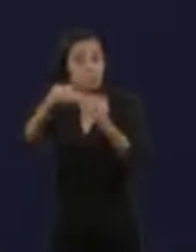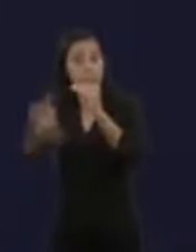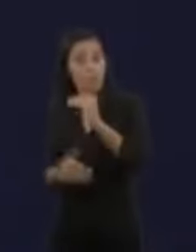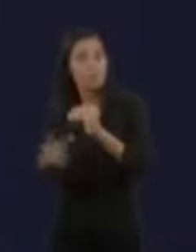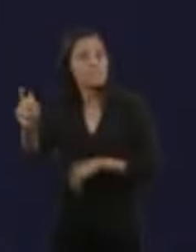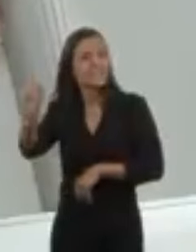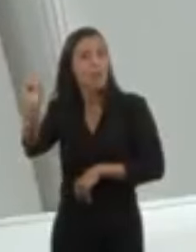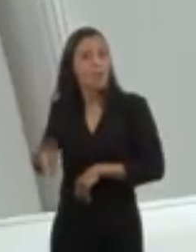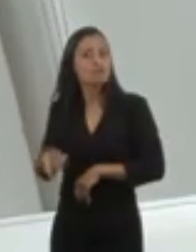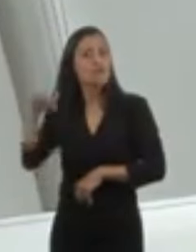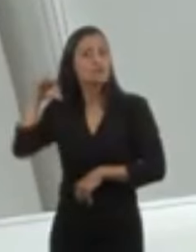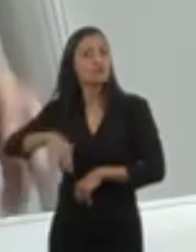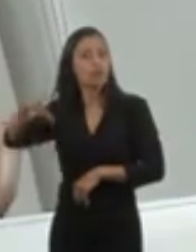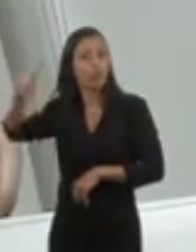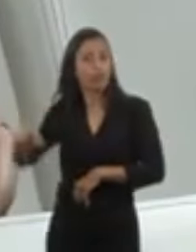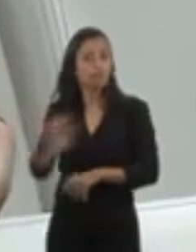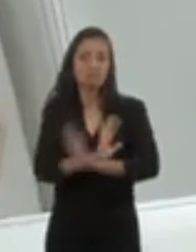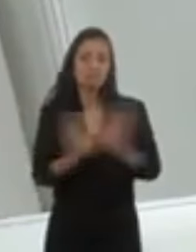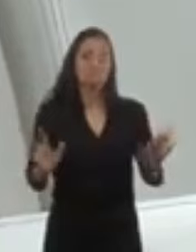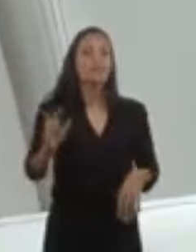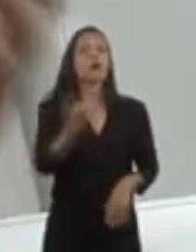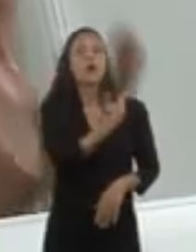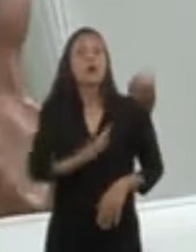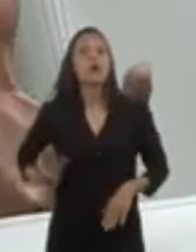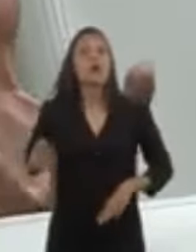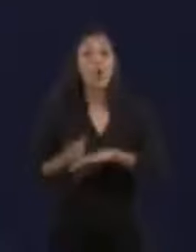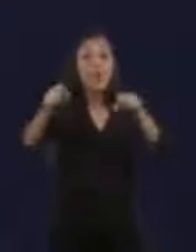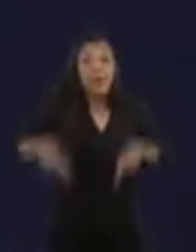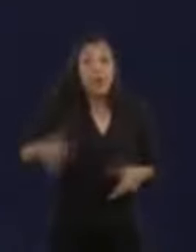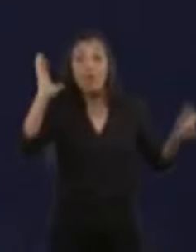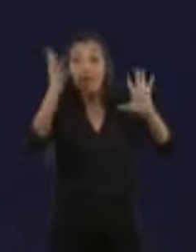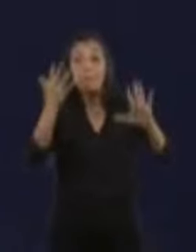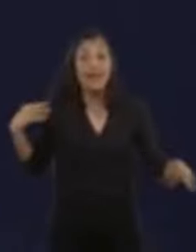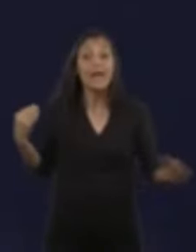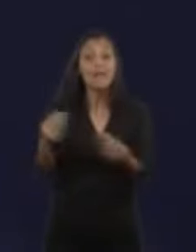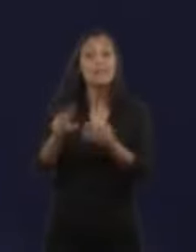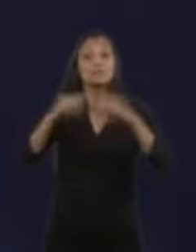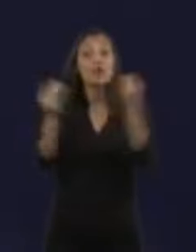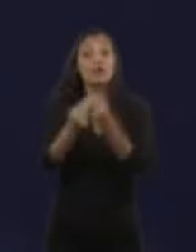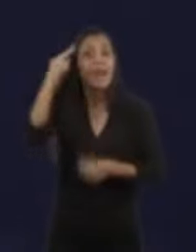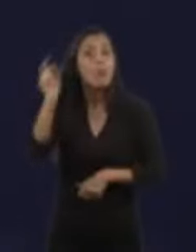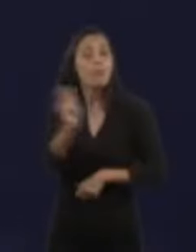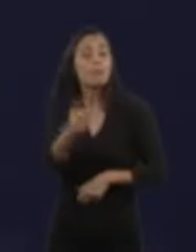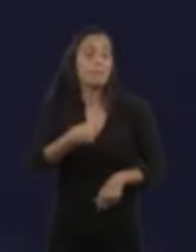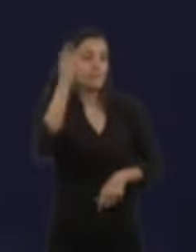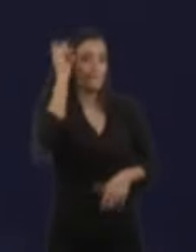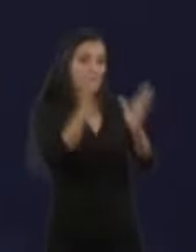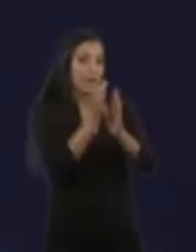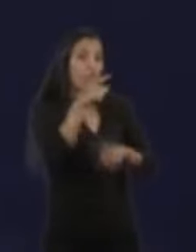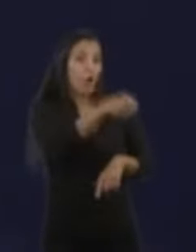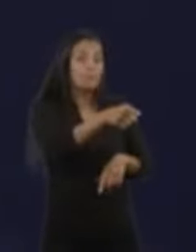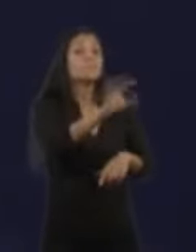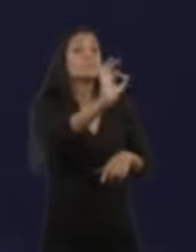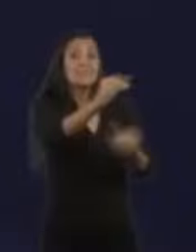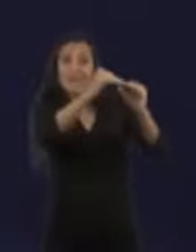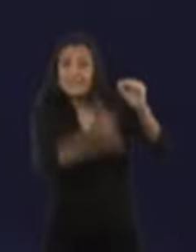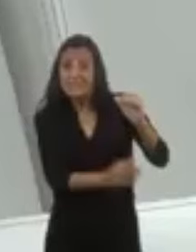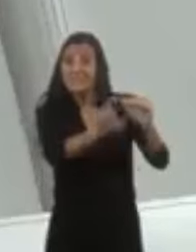adquisitivo el gobierno a lo largo de 9 meses perd en el 2023 vos estás notificado Que labiles per en términos reales un